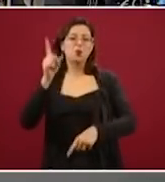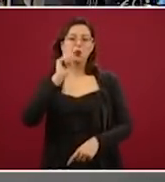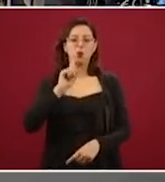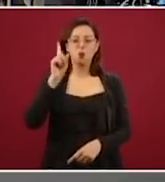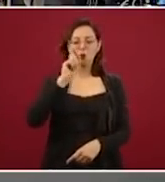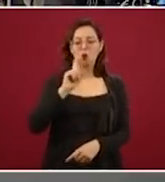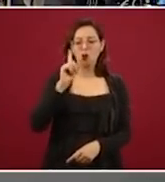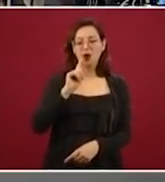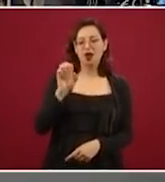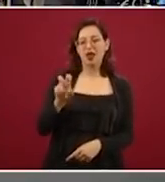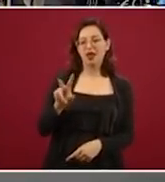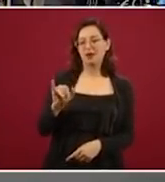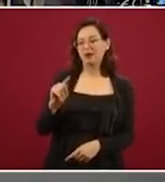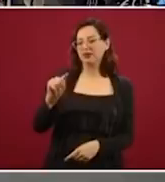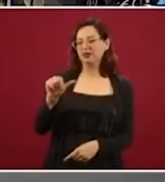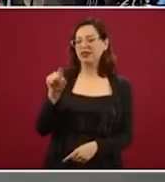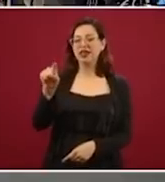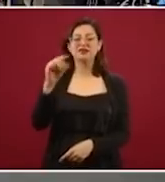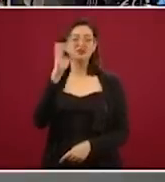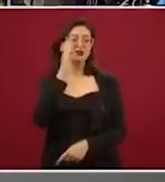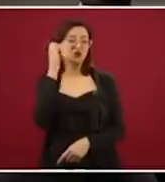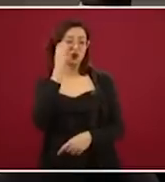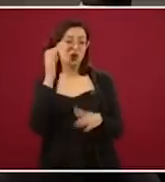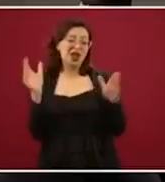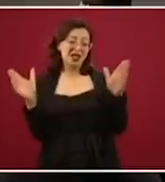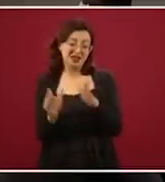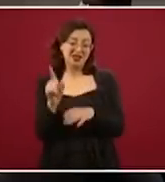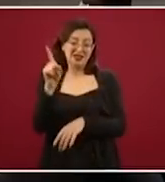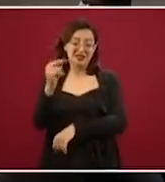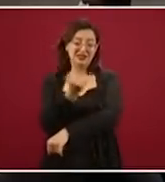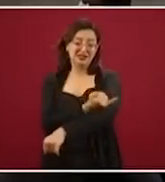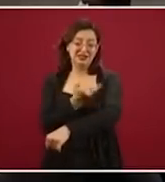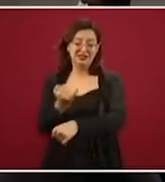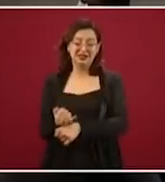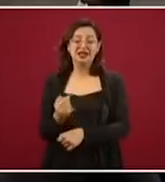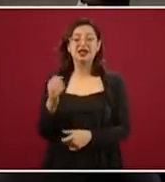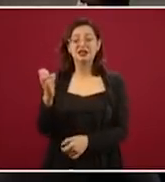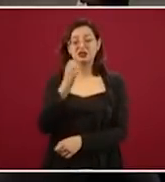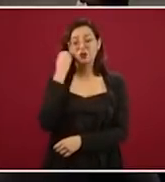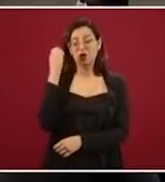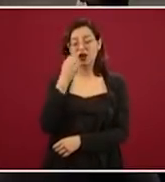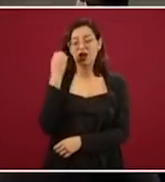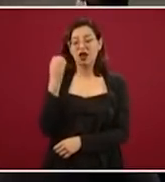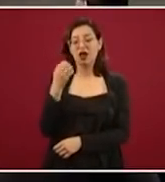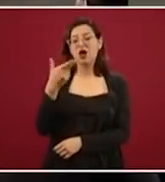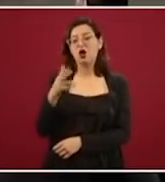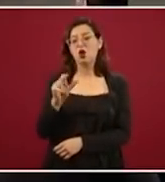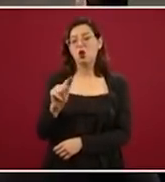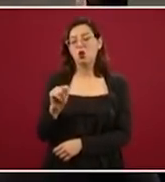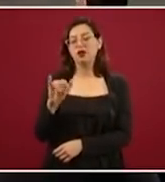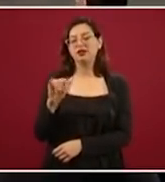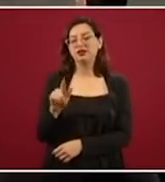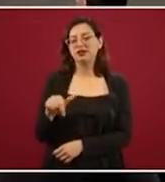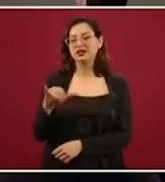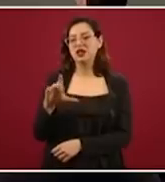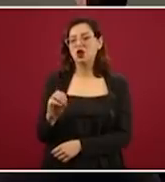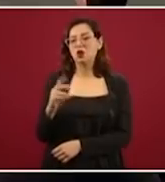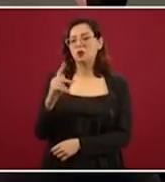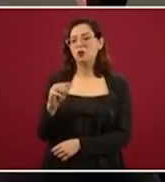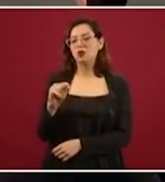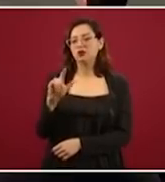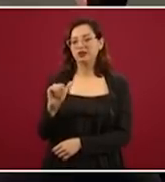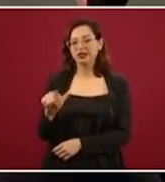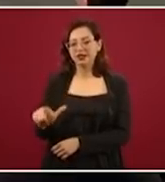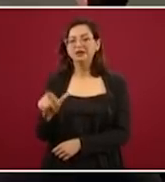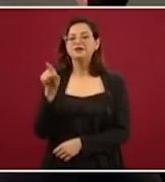señora Deita, que tiene una pequeña escuela en Iztapalapa, la escuela Huitzilopochtli, una escuela primaria, la cual está recibiendo